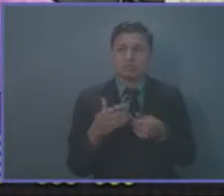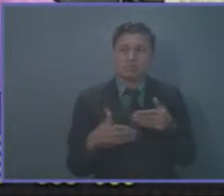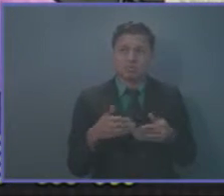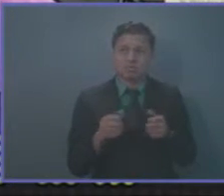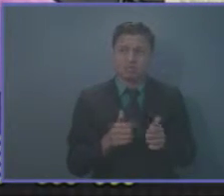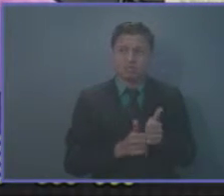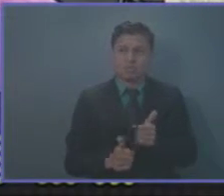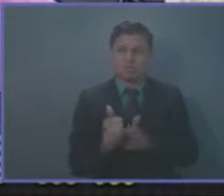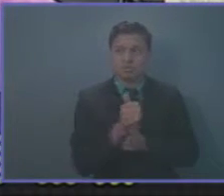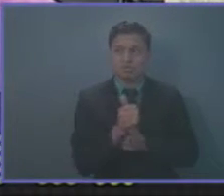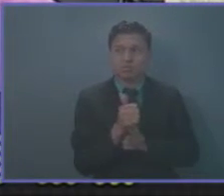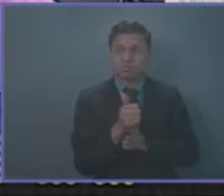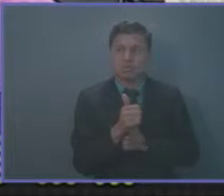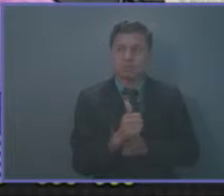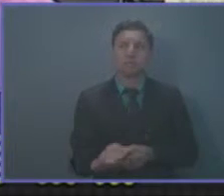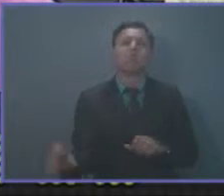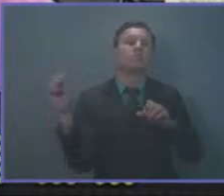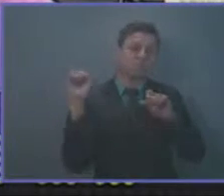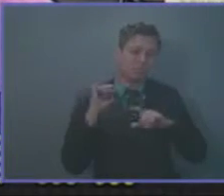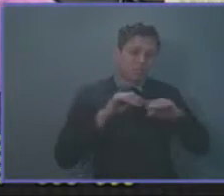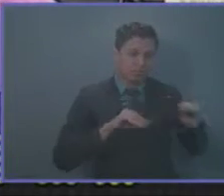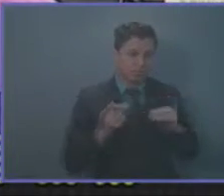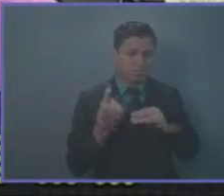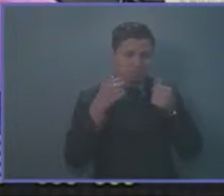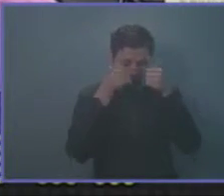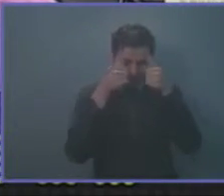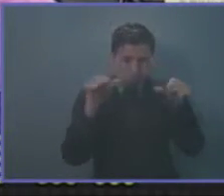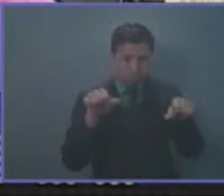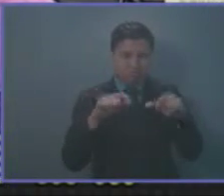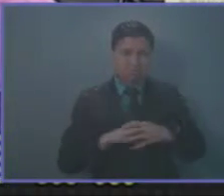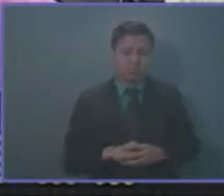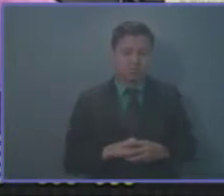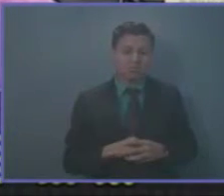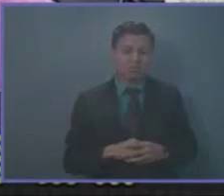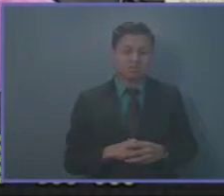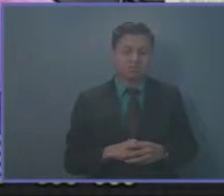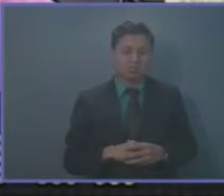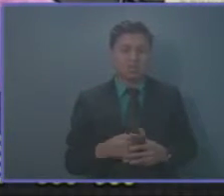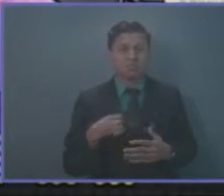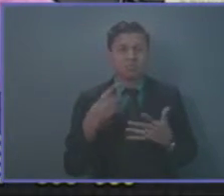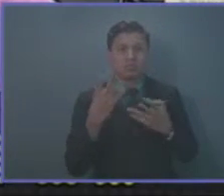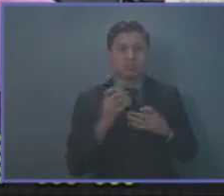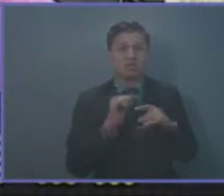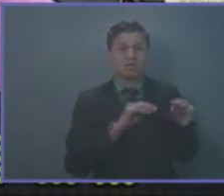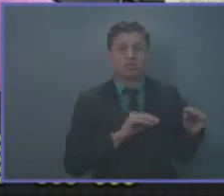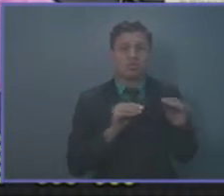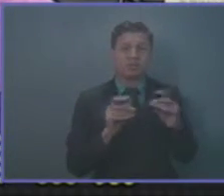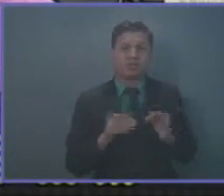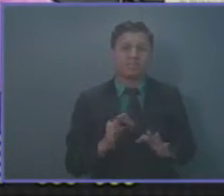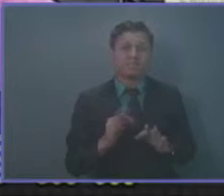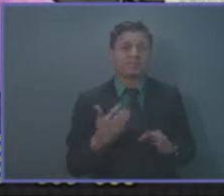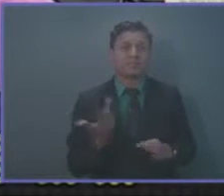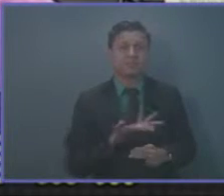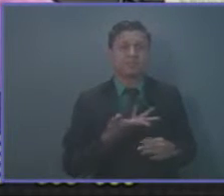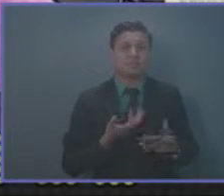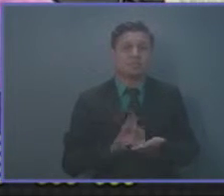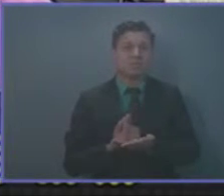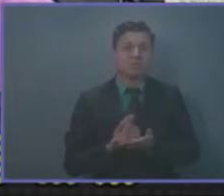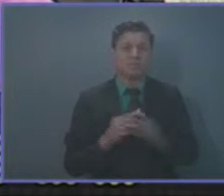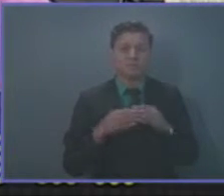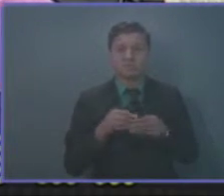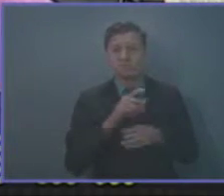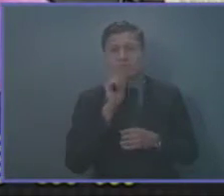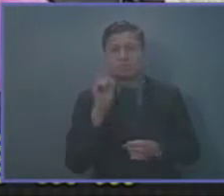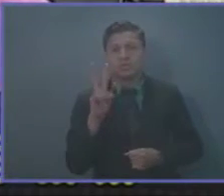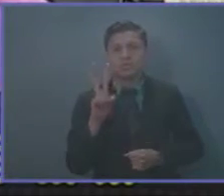pueda materializarse esta aprobación. Así que no me resta más que decirles, desde el grupo parlamentario del FMLN,